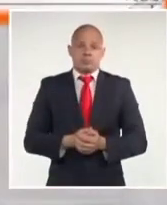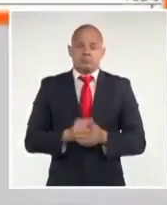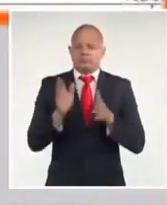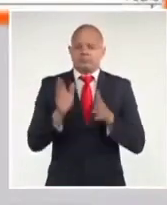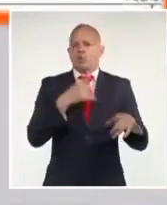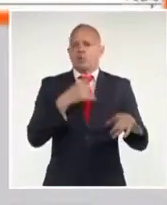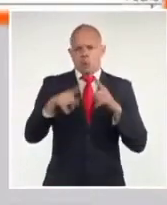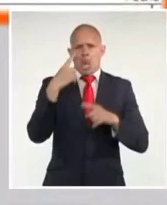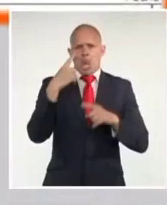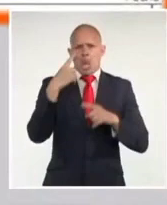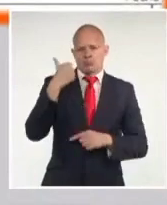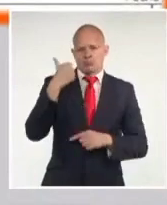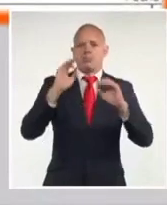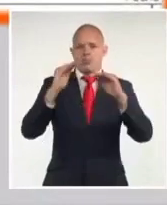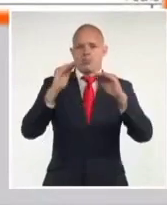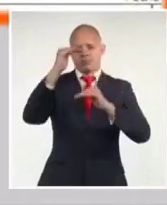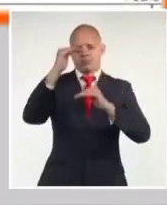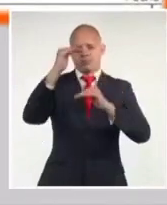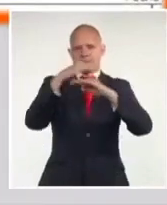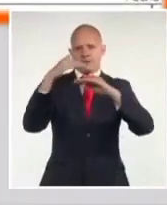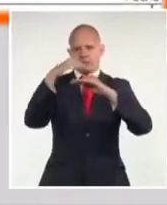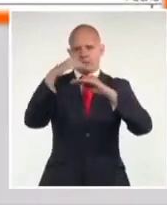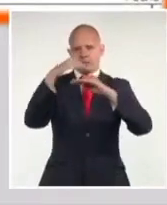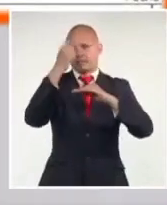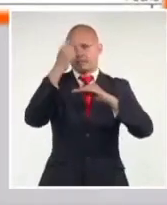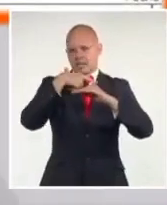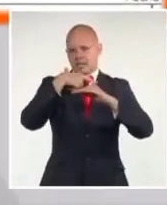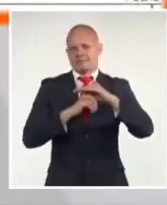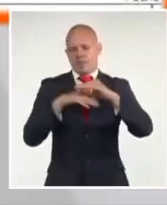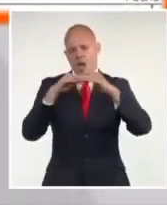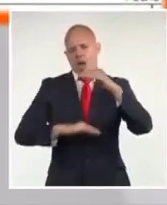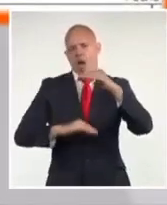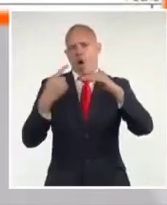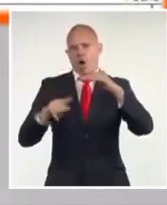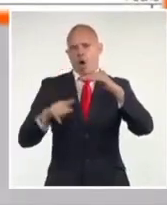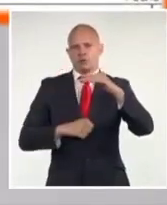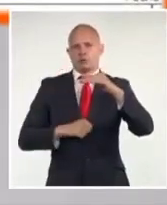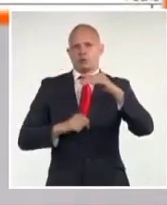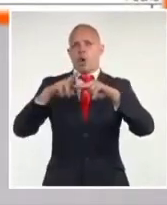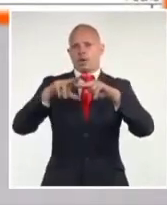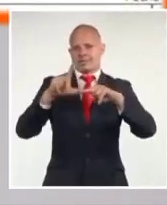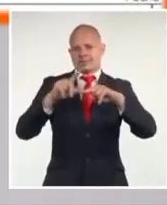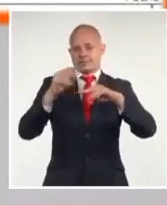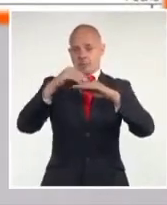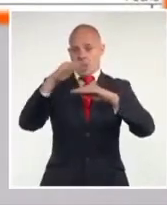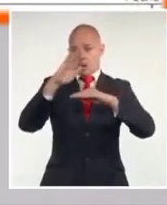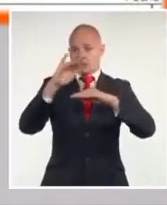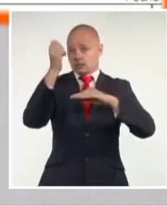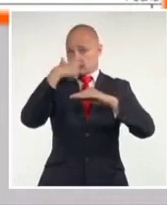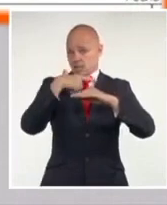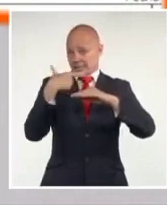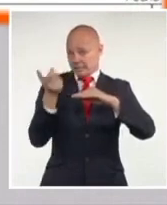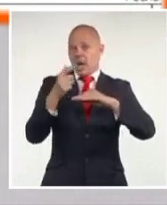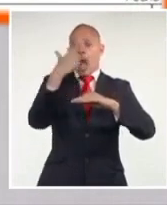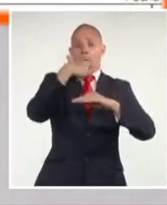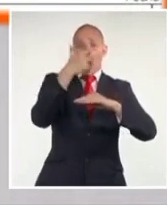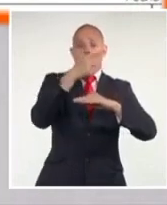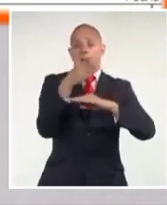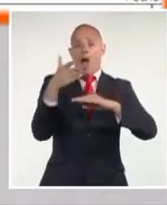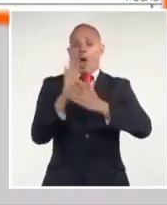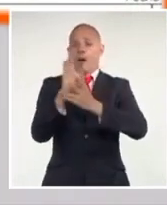Ávila, arriba, donde lo que estamos encontrando en abril-mayo, encontramos que estaba la